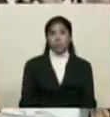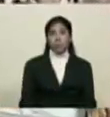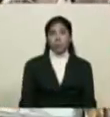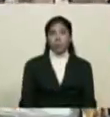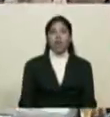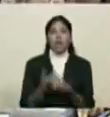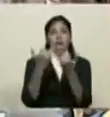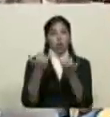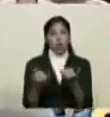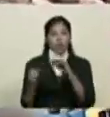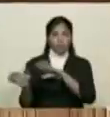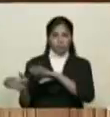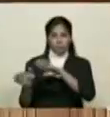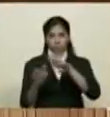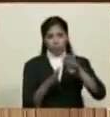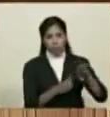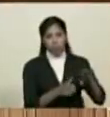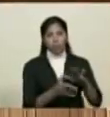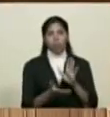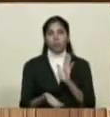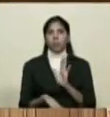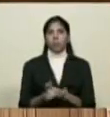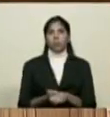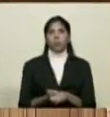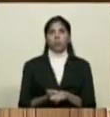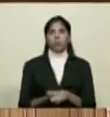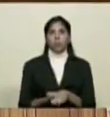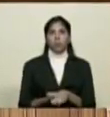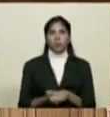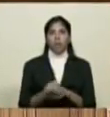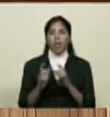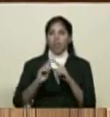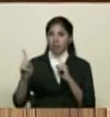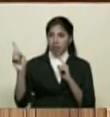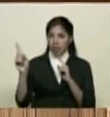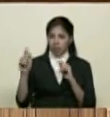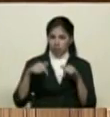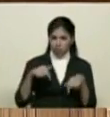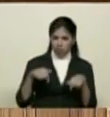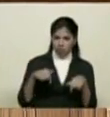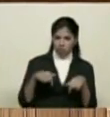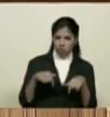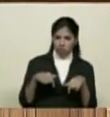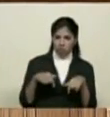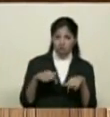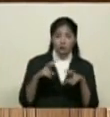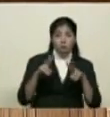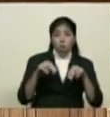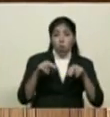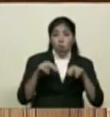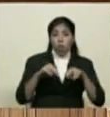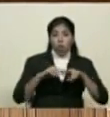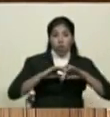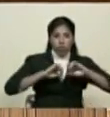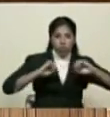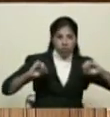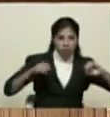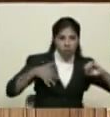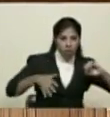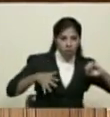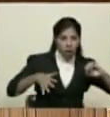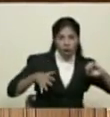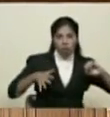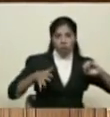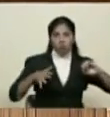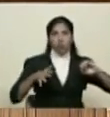Ahora bien, este es el caso de las monoboyas, que es diferente a este. Este nunca lo quisieron abrir. Este lo